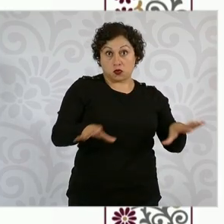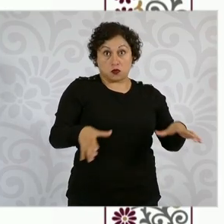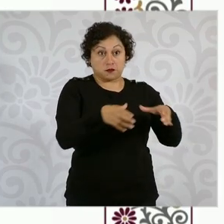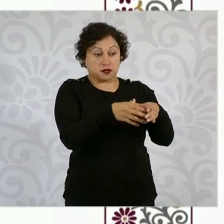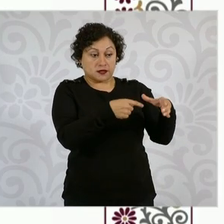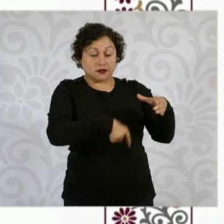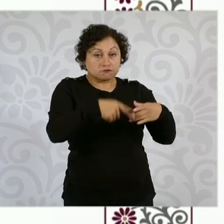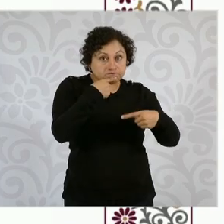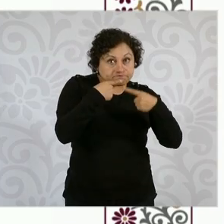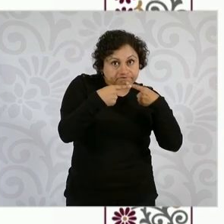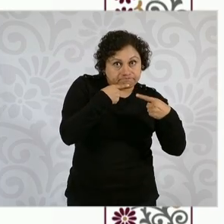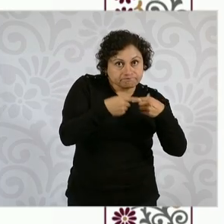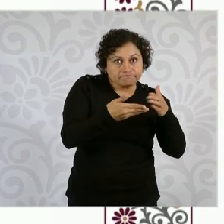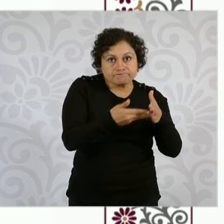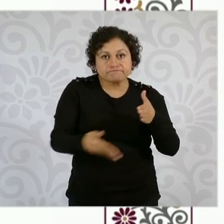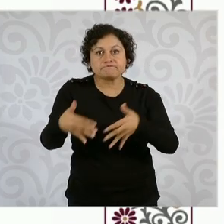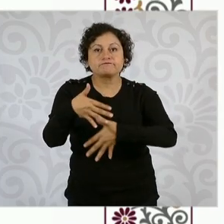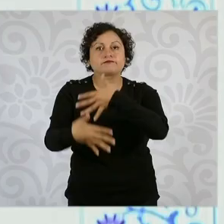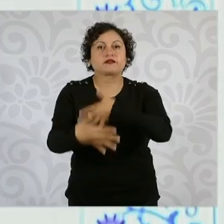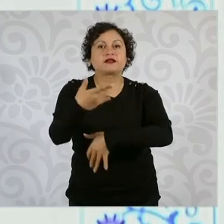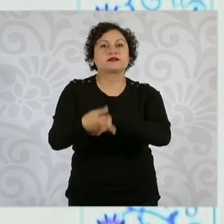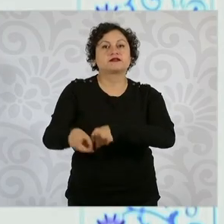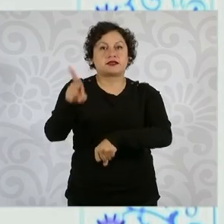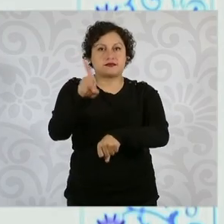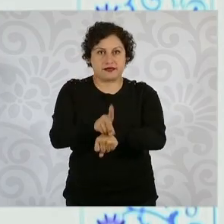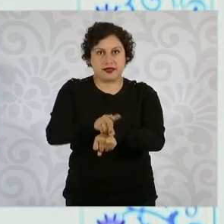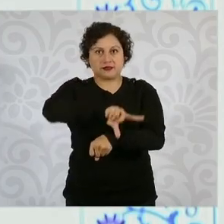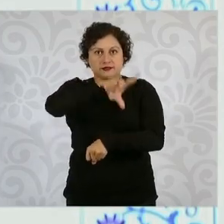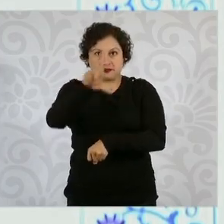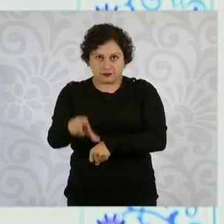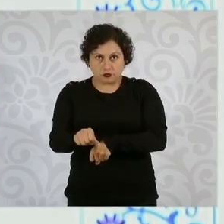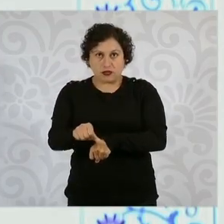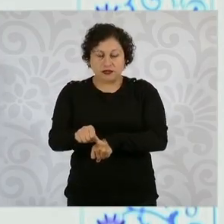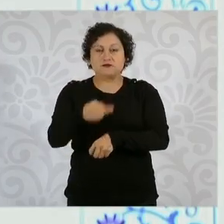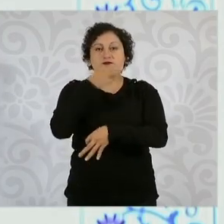15 días naturales posteriores a su integración